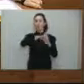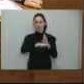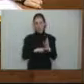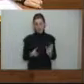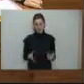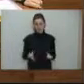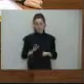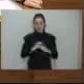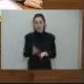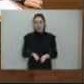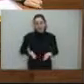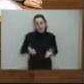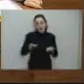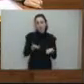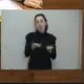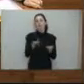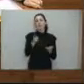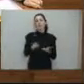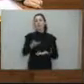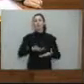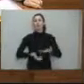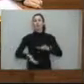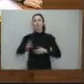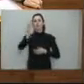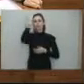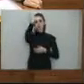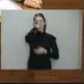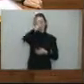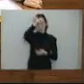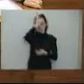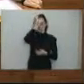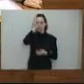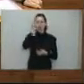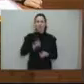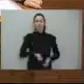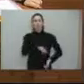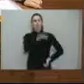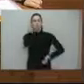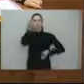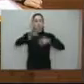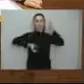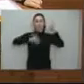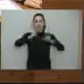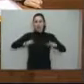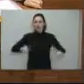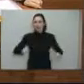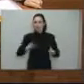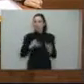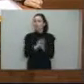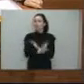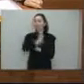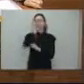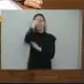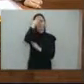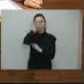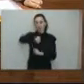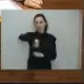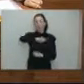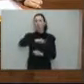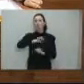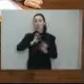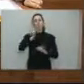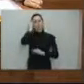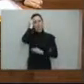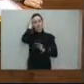pueda ayudar y colaborar a que la ciencia y aquel talento tenga el protagonismo que nosotros creemos